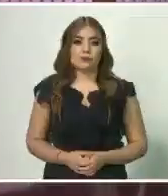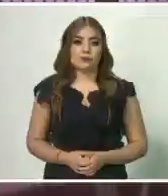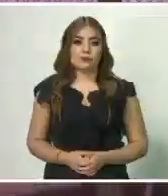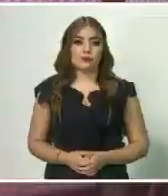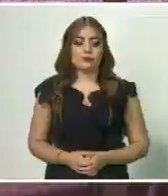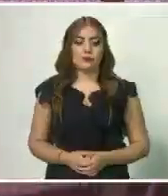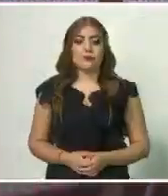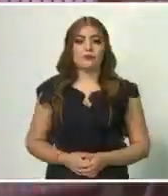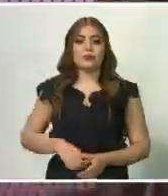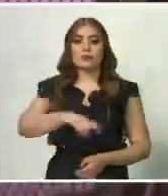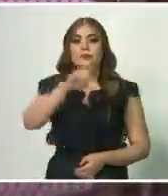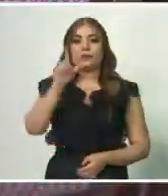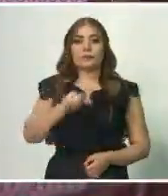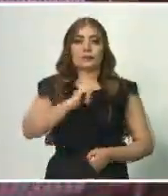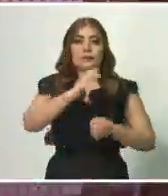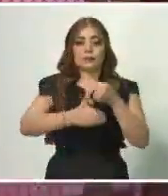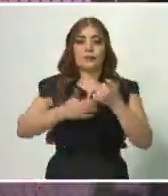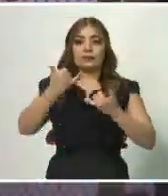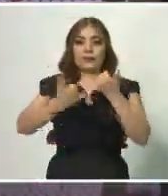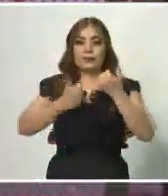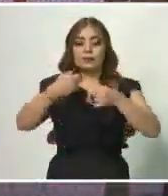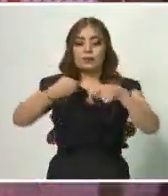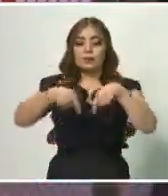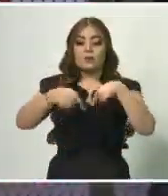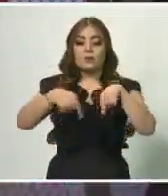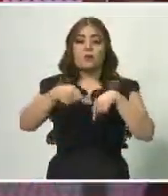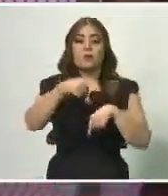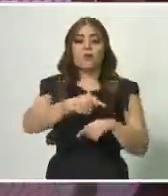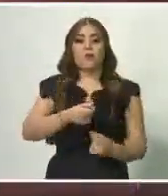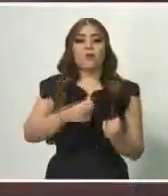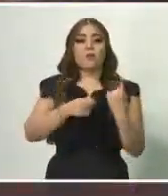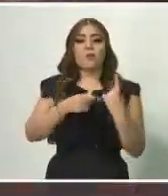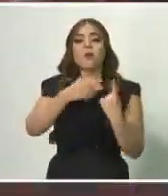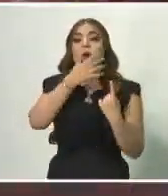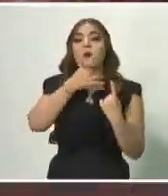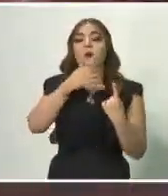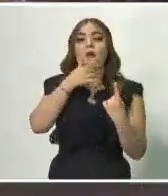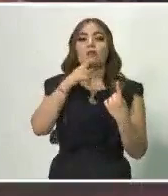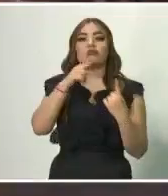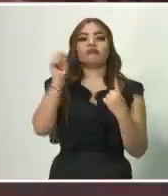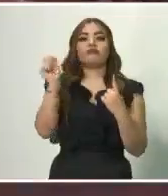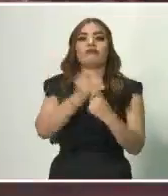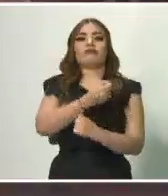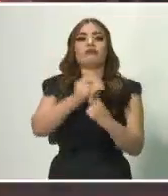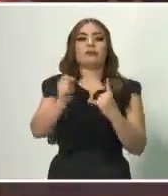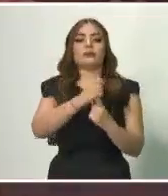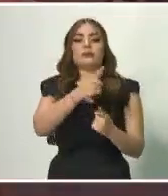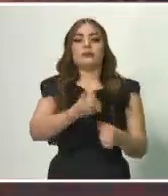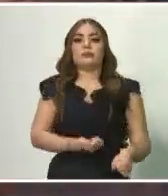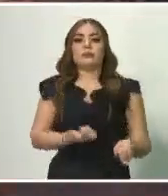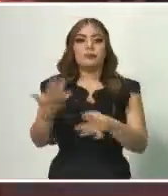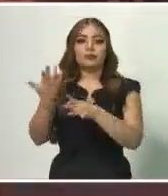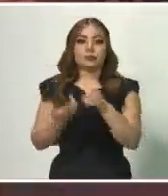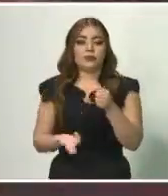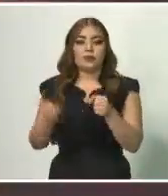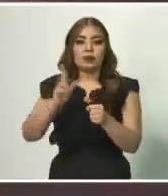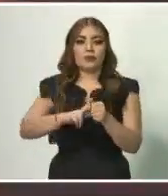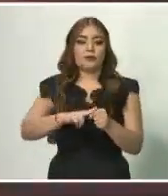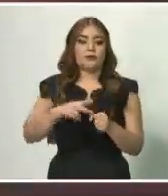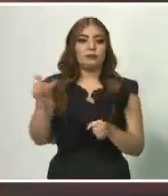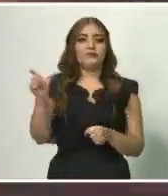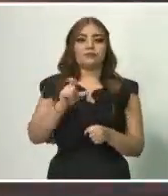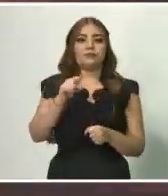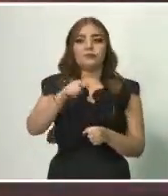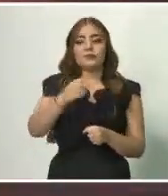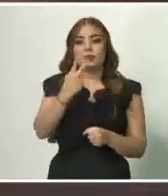Luego de terminar un partido de fútbol, un hombre fue salvajemente golpeado y requirió ser llevado a un hospital. Los violentos hechos sucedieron a